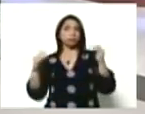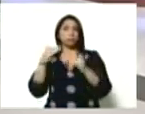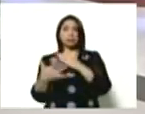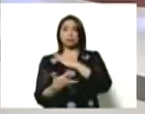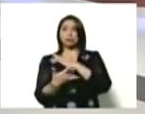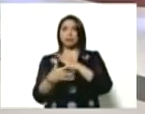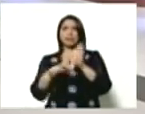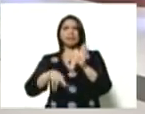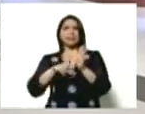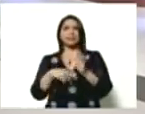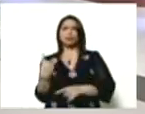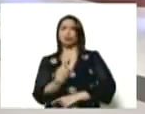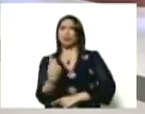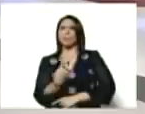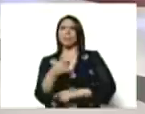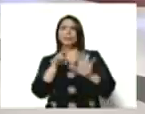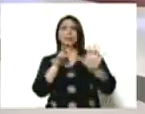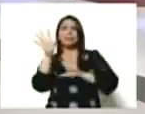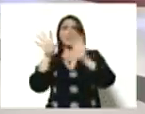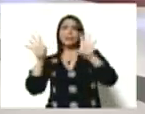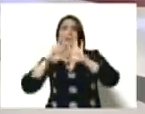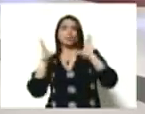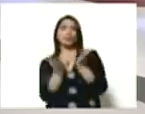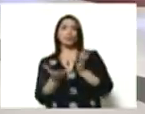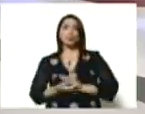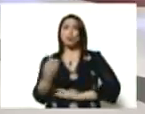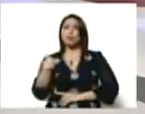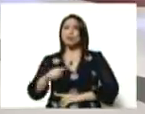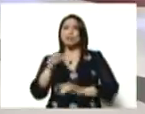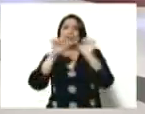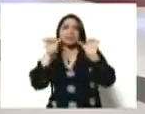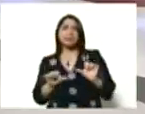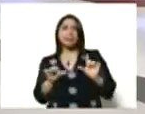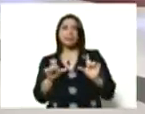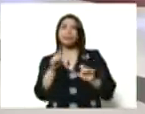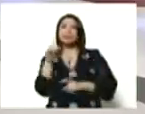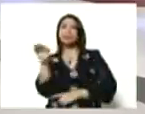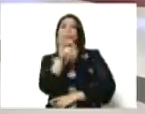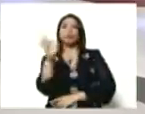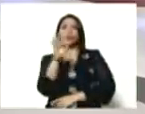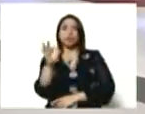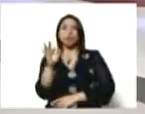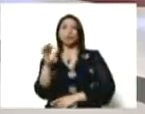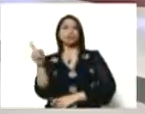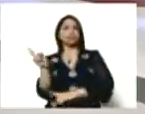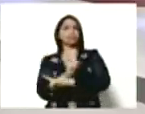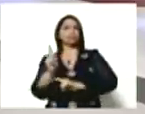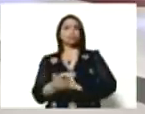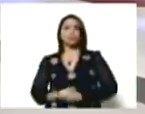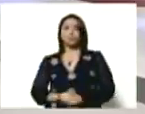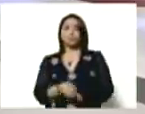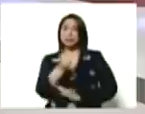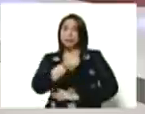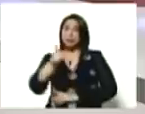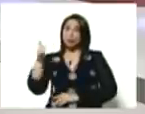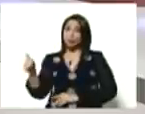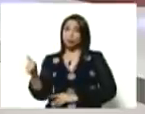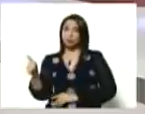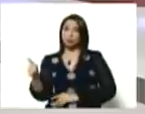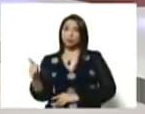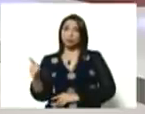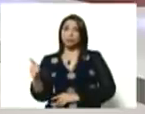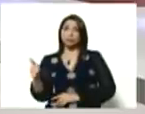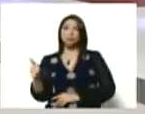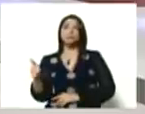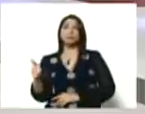Repetimos, solamente 7 países en el mundo tienen un sistema 100% automatizado. En cada uno uno de los